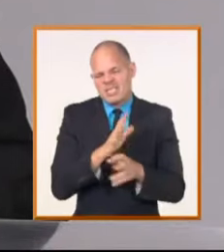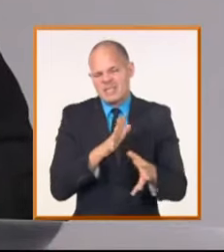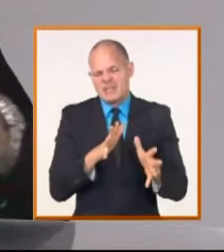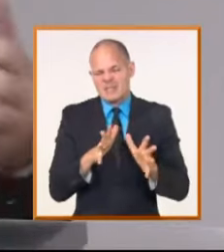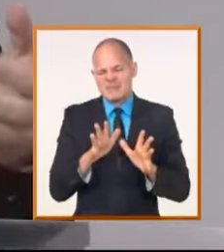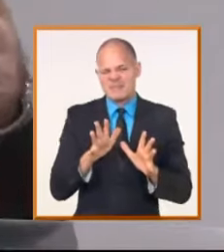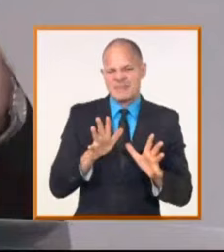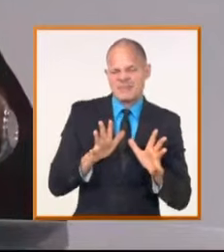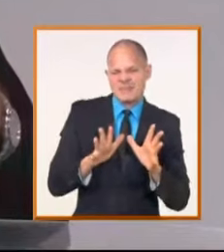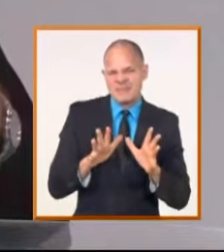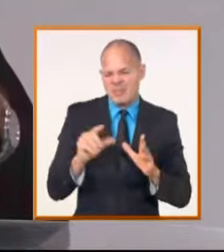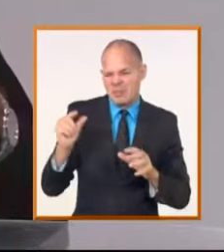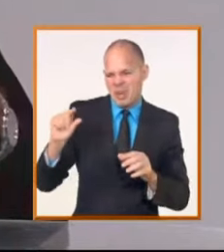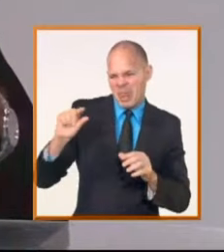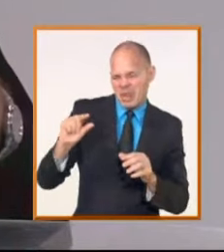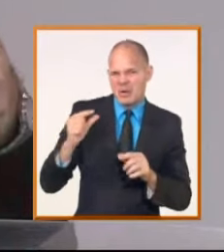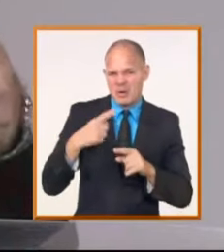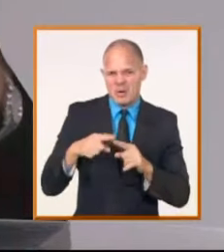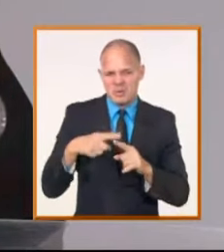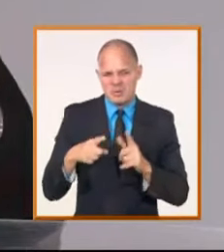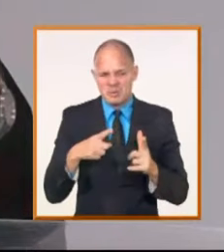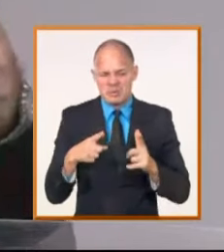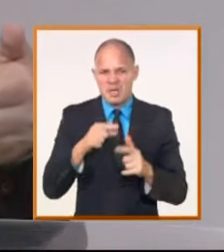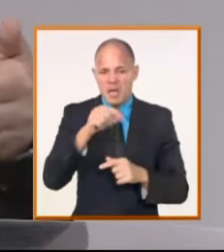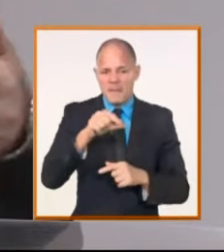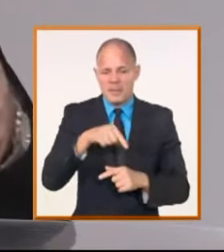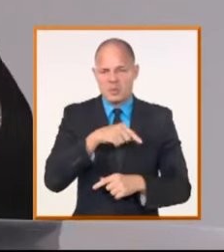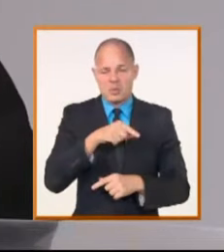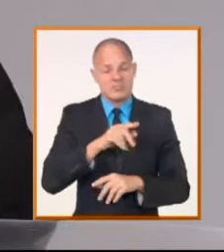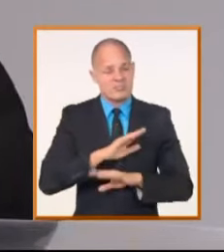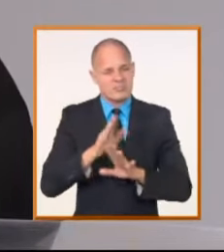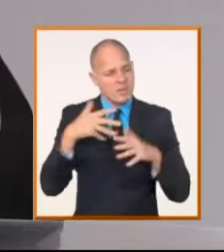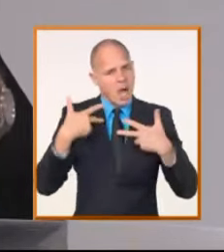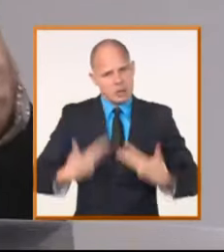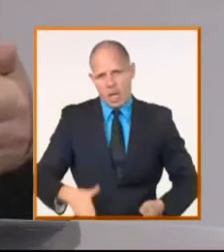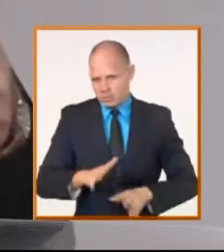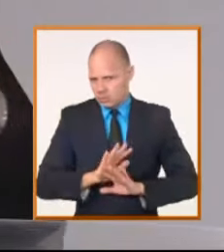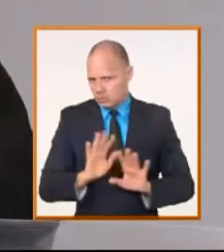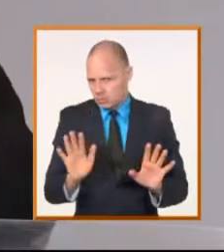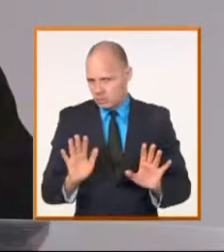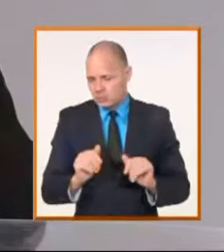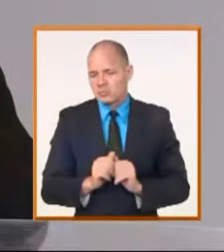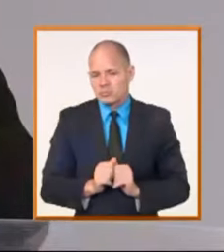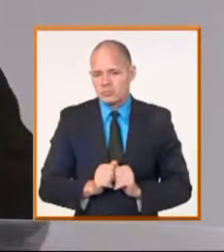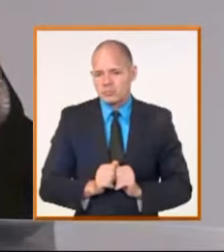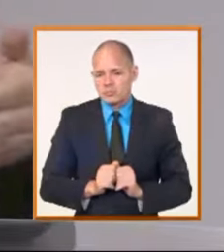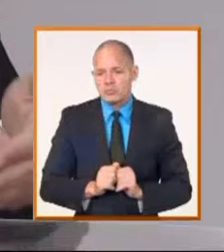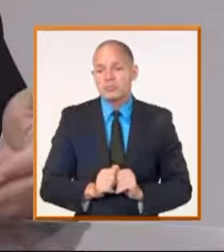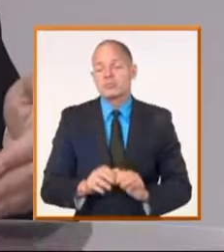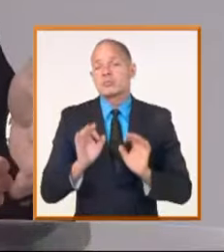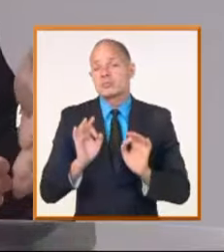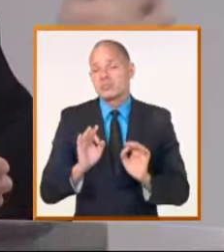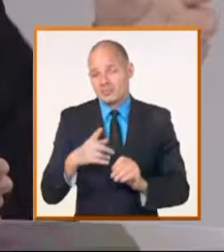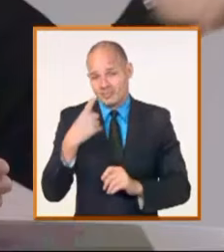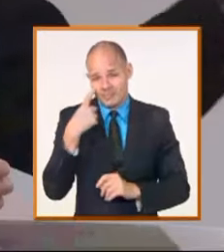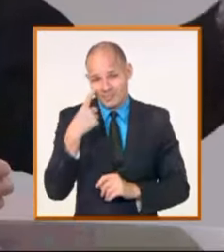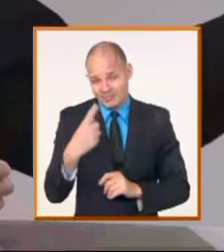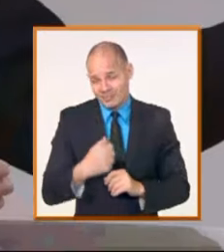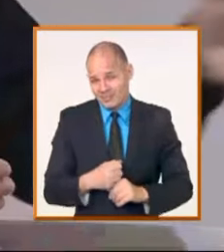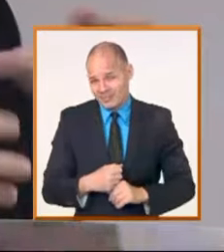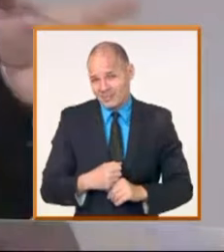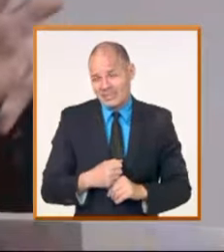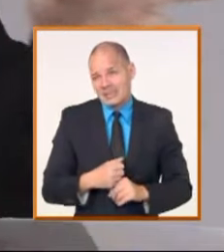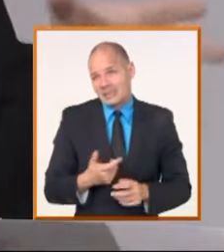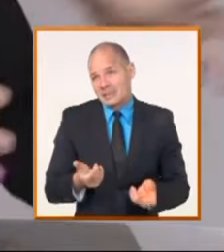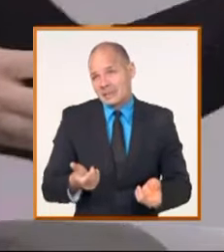que cuando además lo contrastamos con la inflación significa que el ingreso real del trabajador termina siendo mucho más bajo que el que había, por ejemplo,